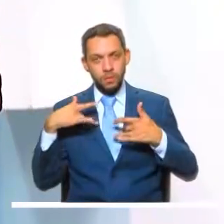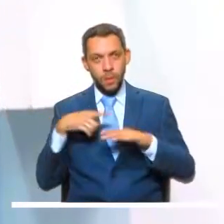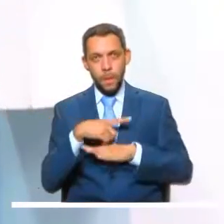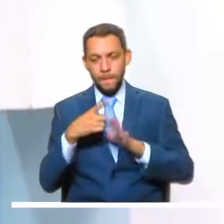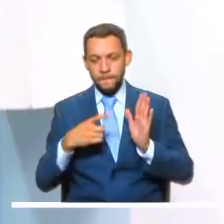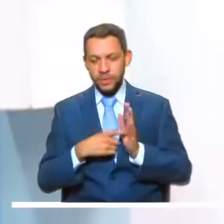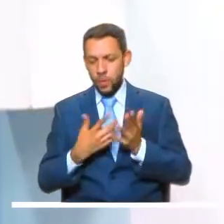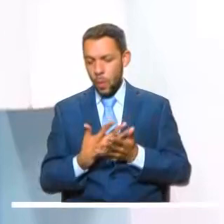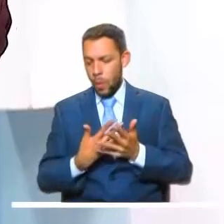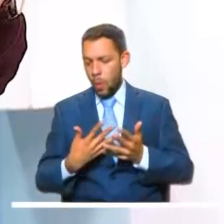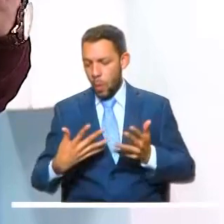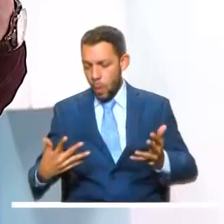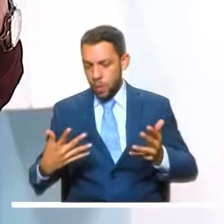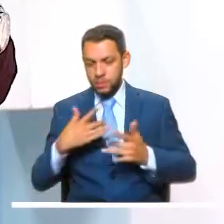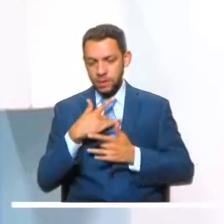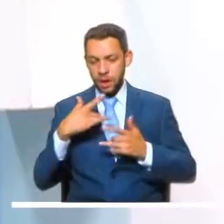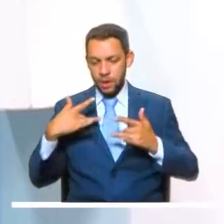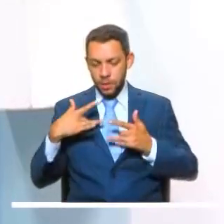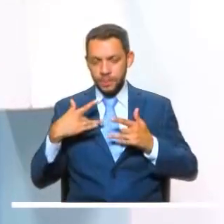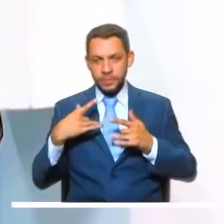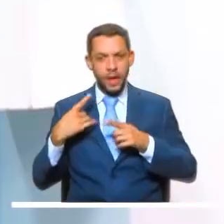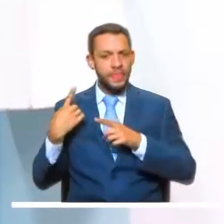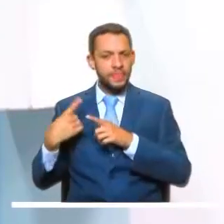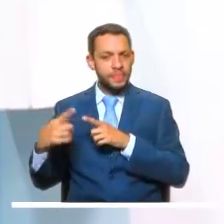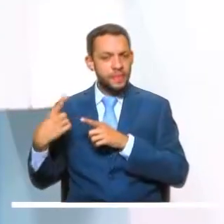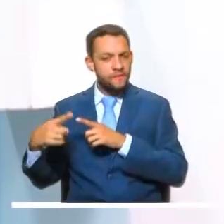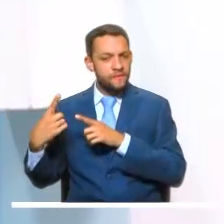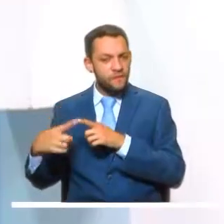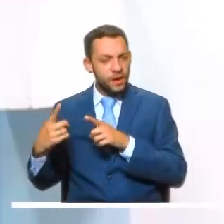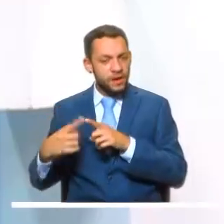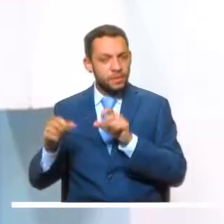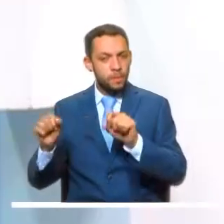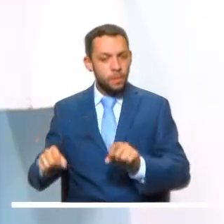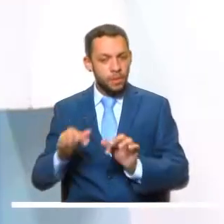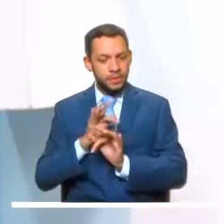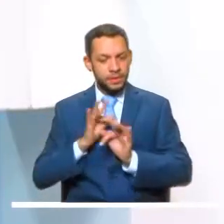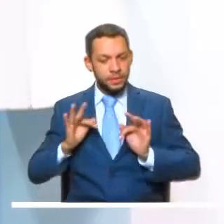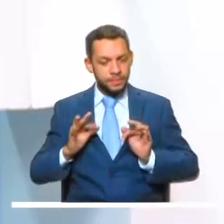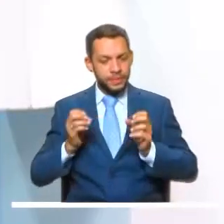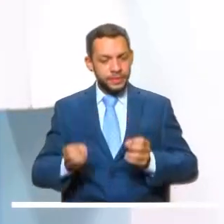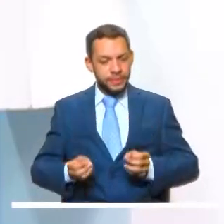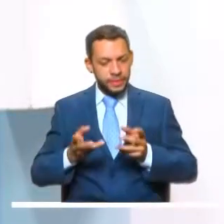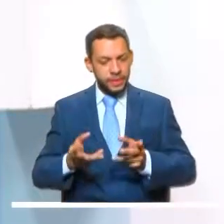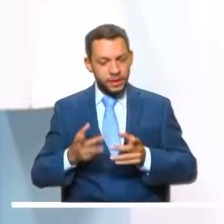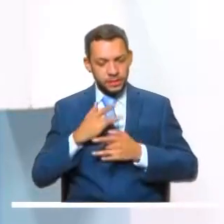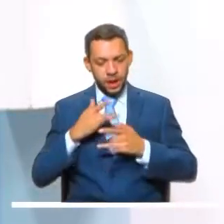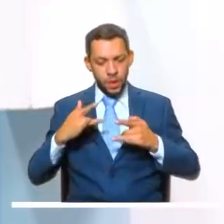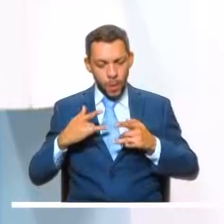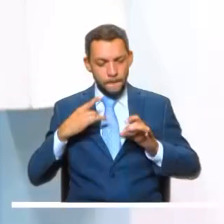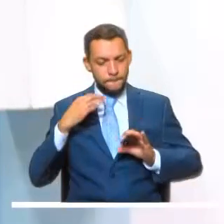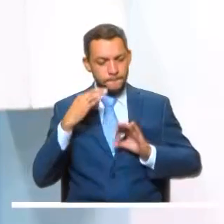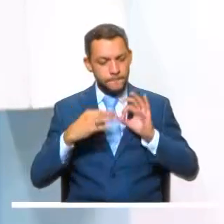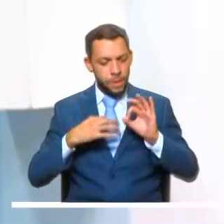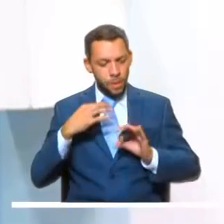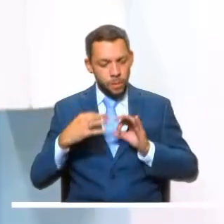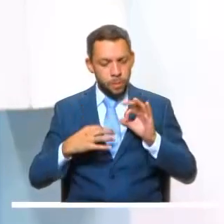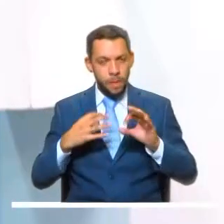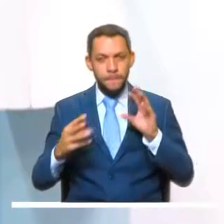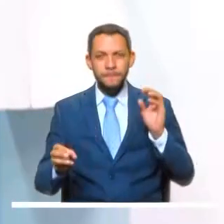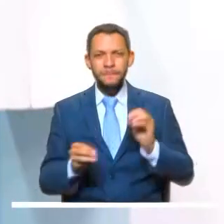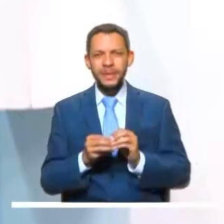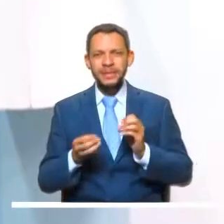pero hay variantes hay muchas posibilidades para mejorar la salud de las personas para brindarles más